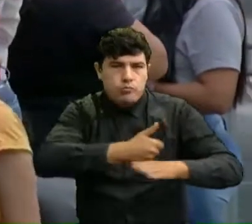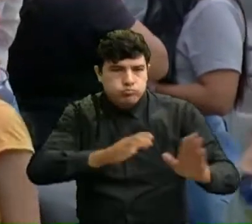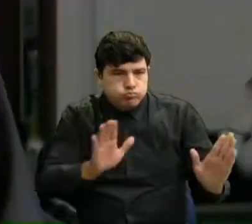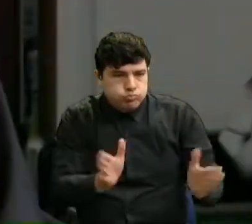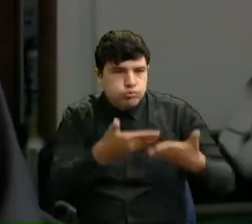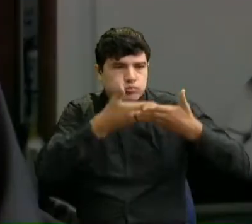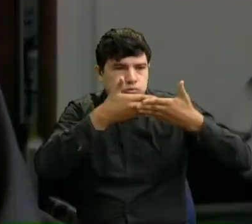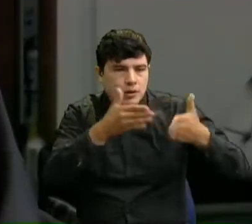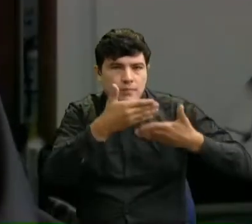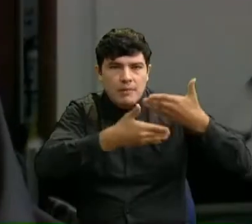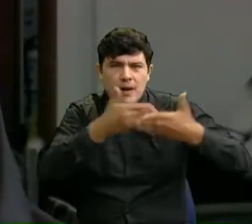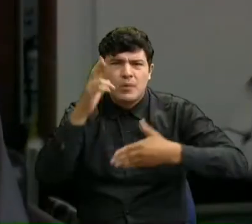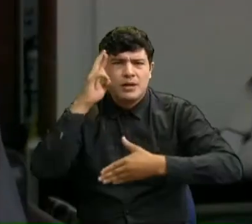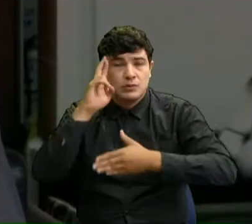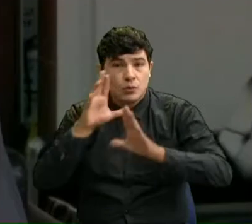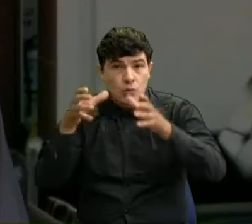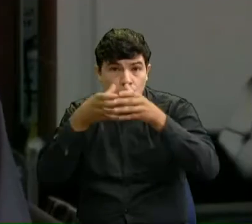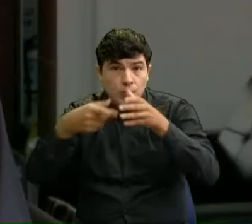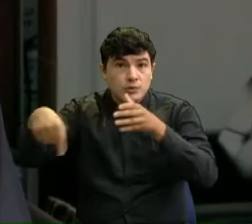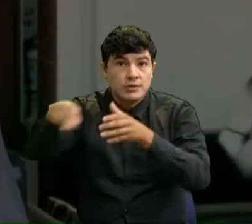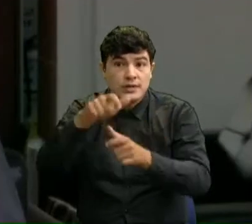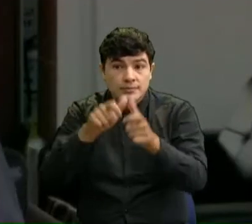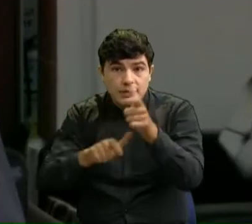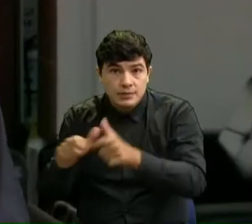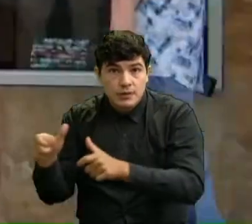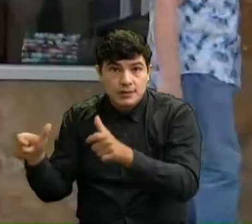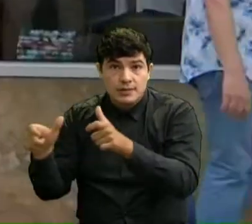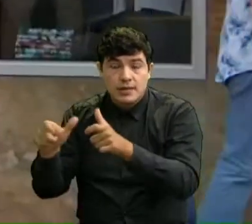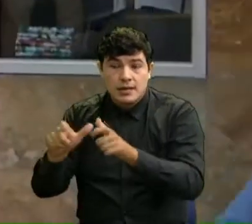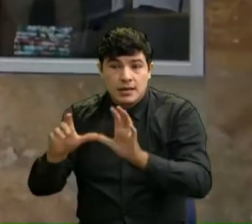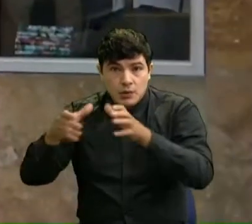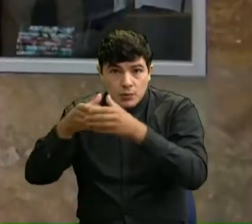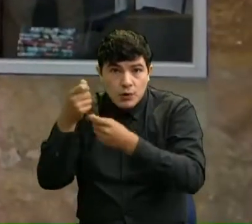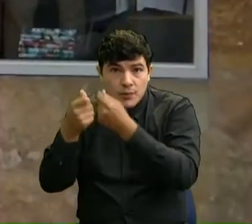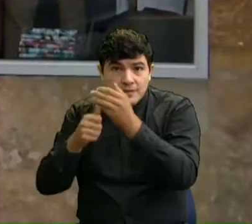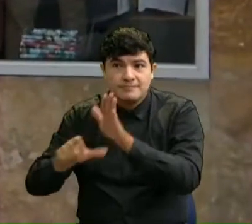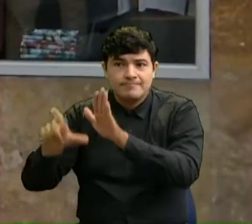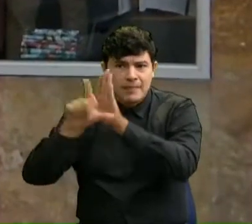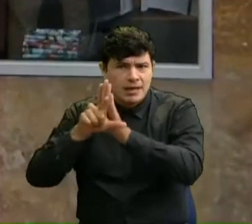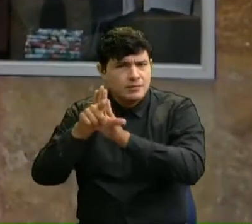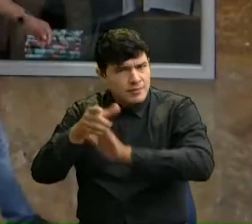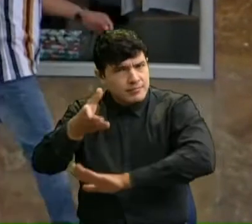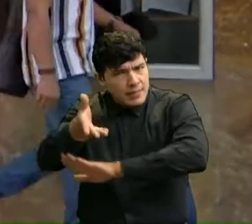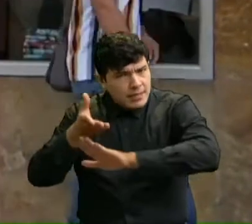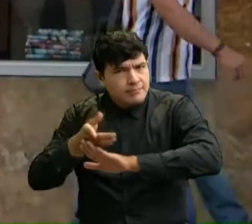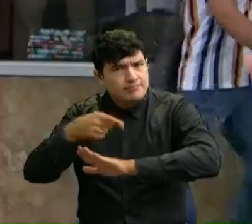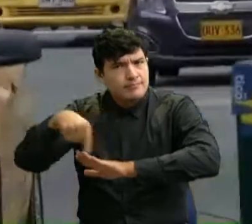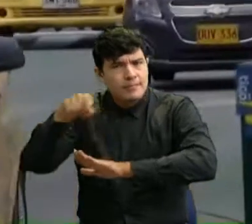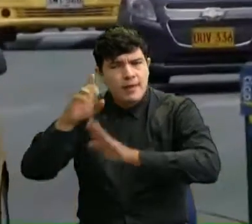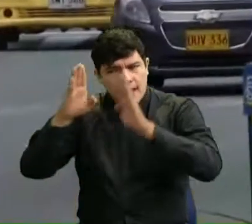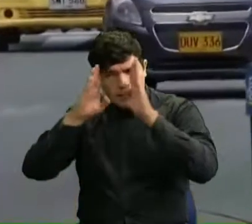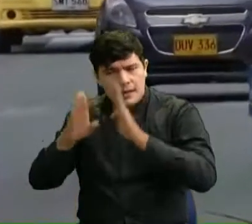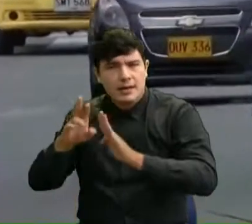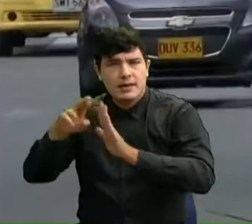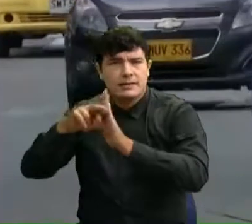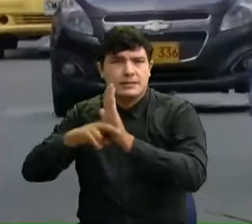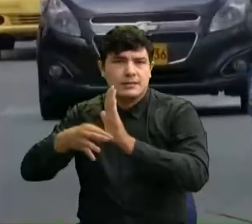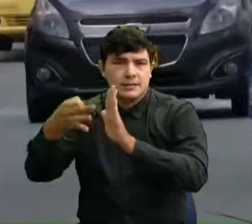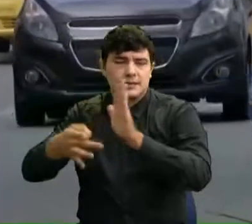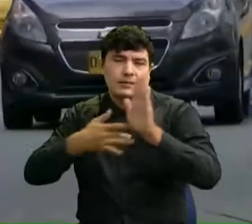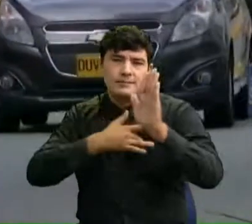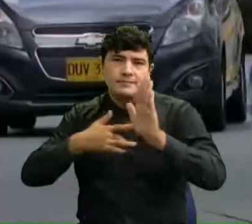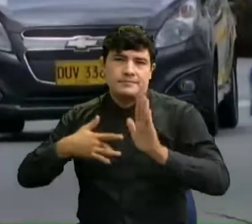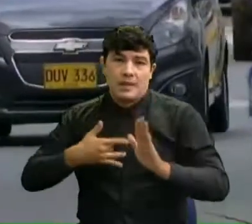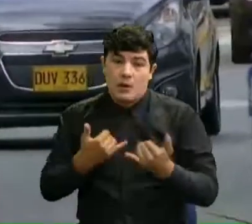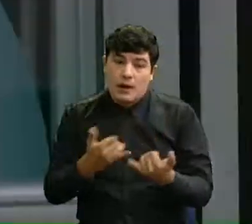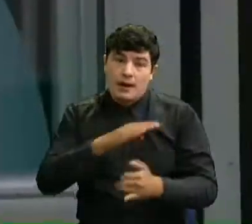los comerciantes formales a que realmente respeten los aforos y los protocolos de bioseguridad. La propuesta de la alcaldía de Bucaramanga es eliminar